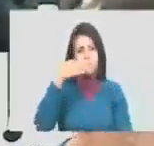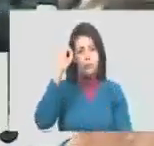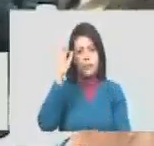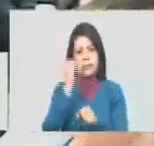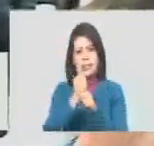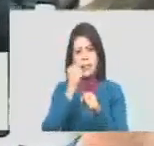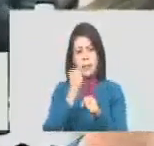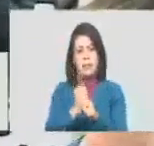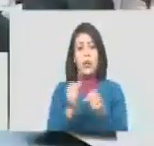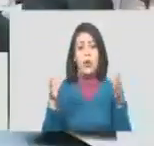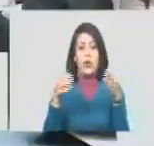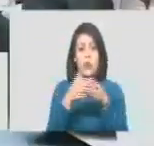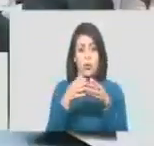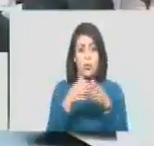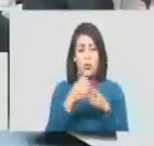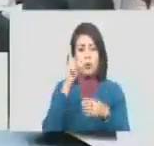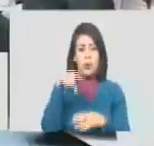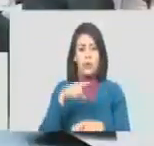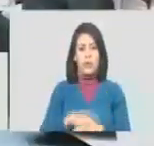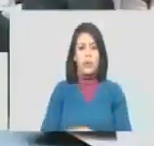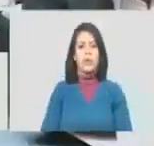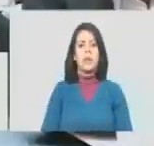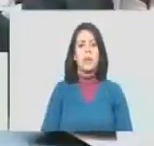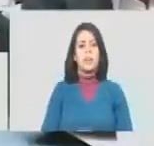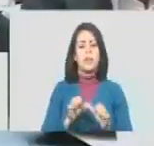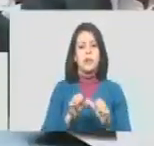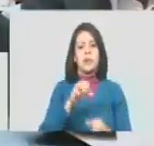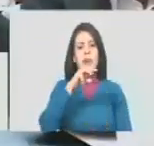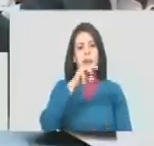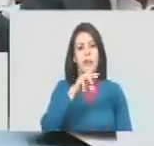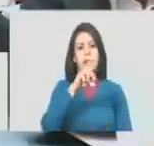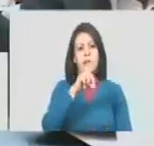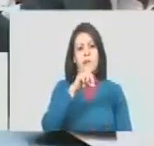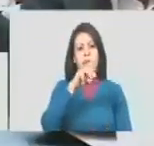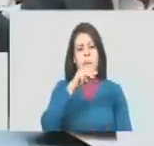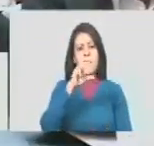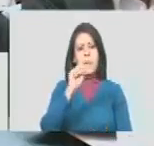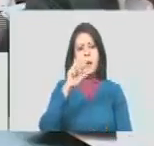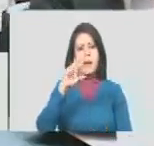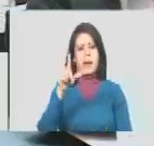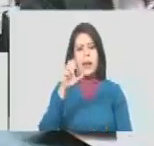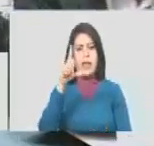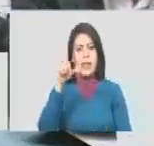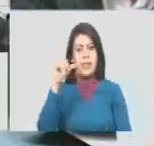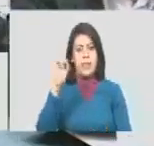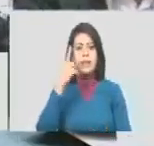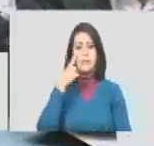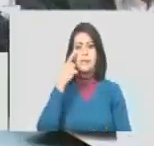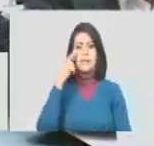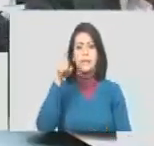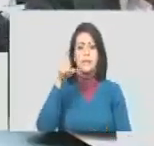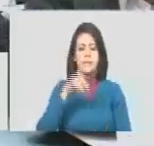trabajo, excelente equipo. Y Maglevis de la Rosa, diputada Maglevis de la Rosa, allá está.